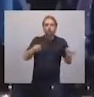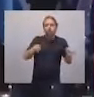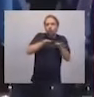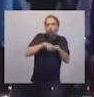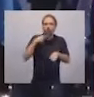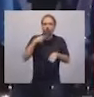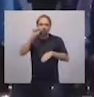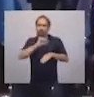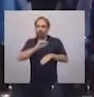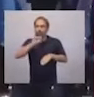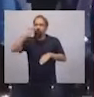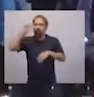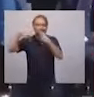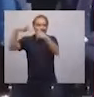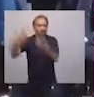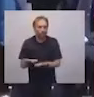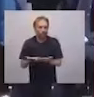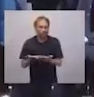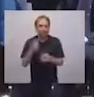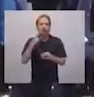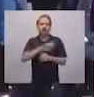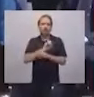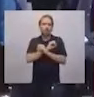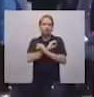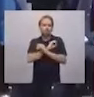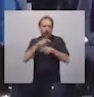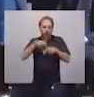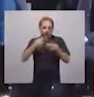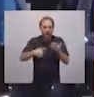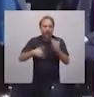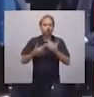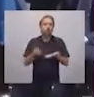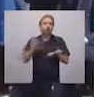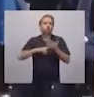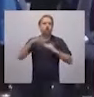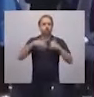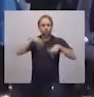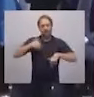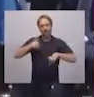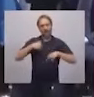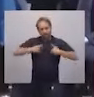tanto, este es el último mal trago para comenzar la reconstrucción de Argentina.